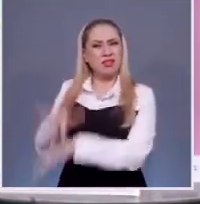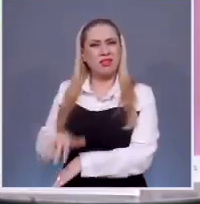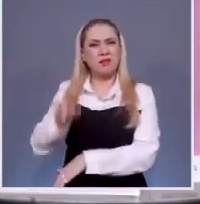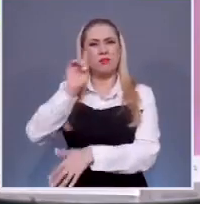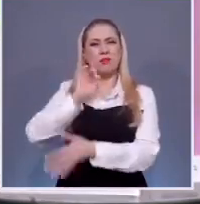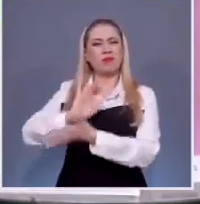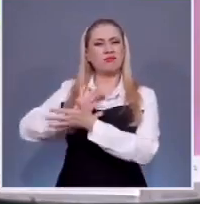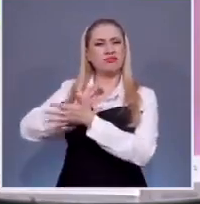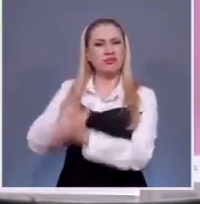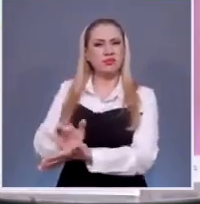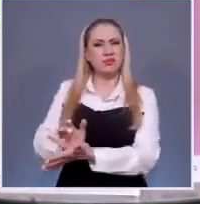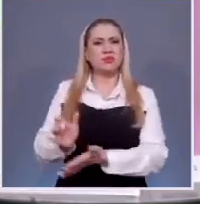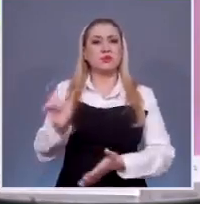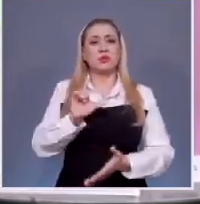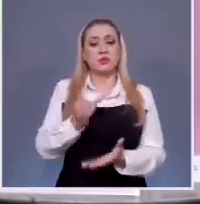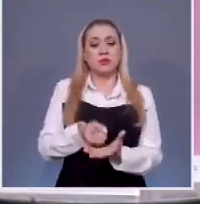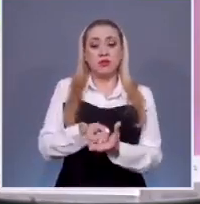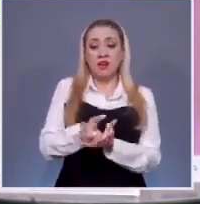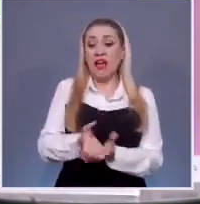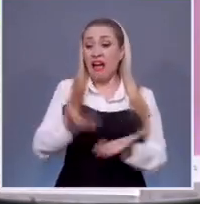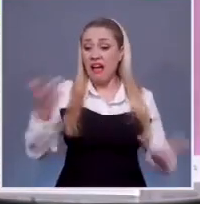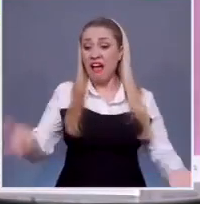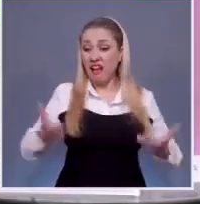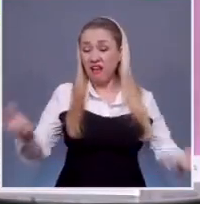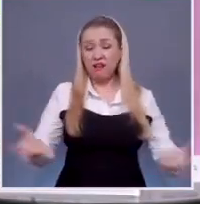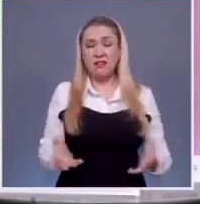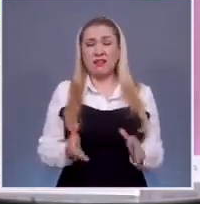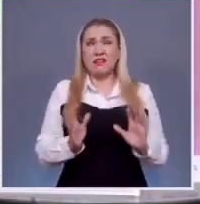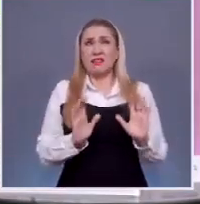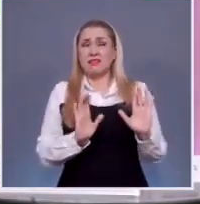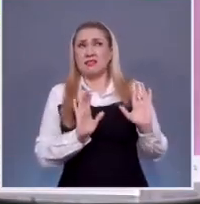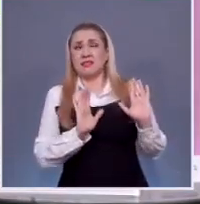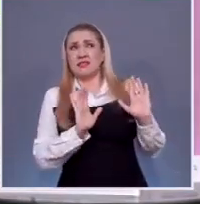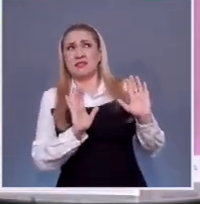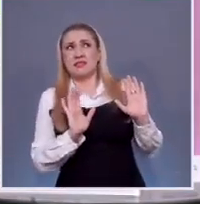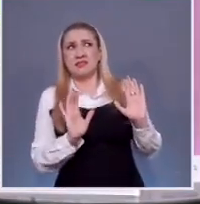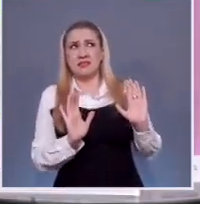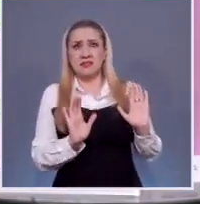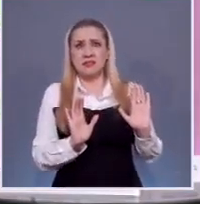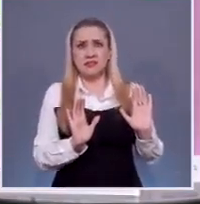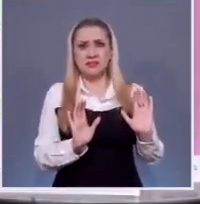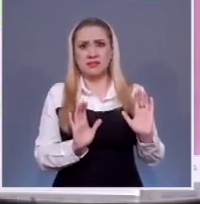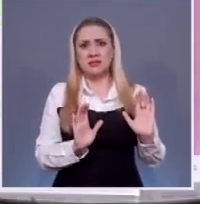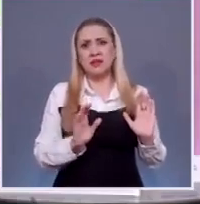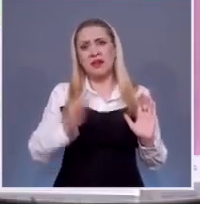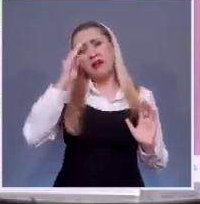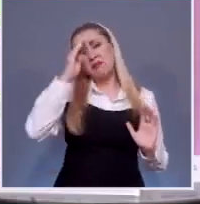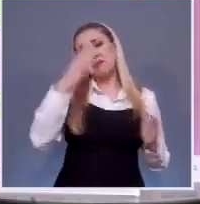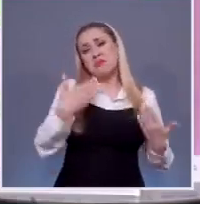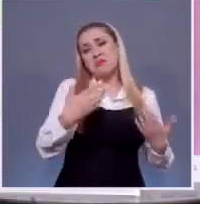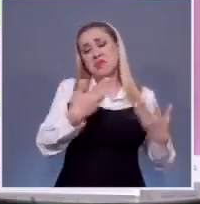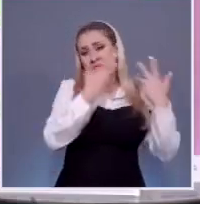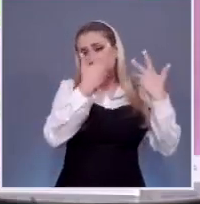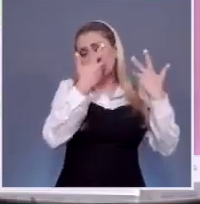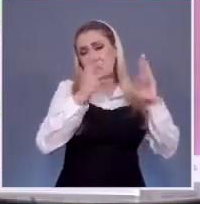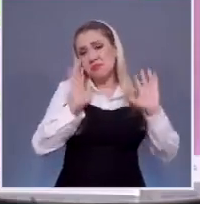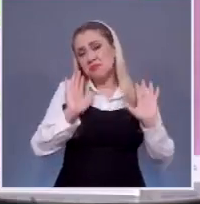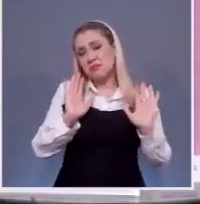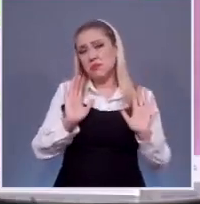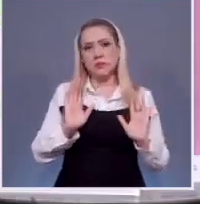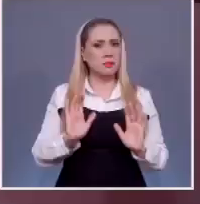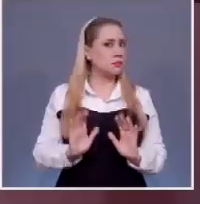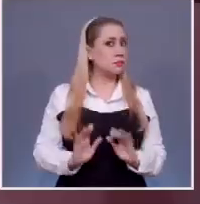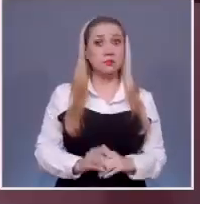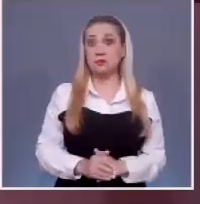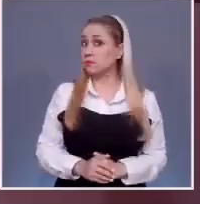están pariendo, pues no son tan malos si los comparamos con otro tipo de violencias, ¿no? Y esto es muy desafortunado porque están afectando los